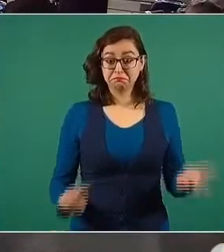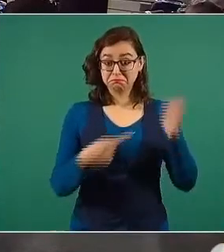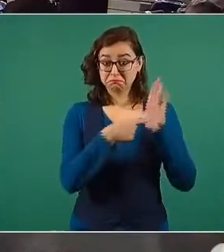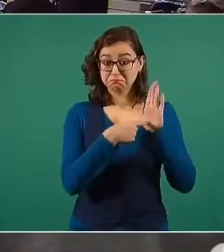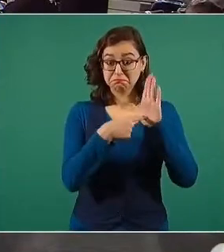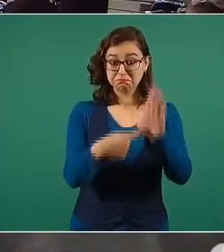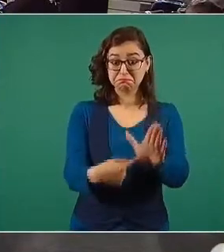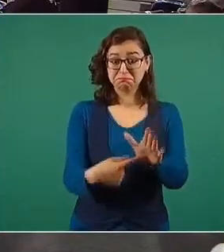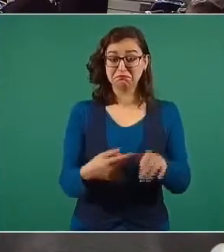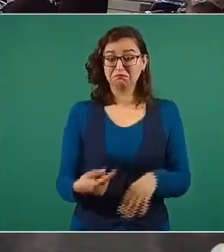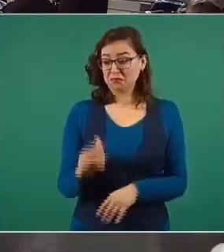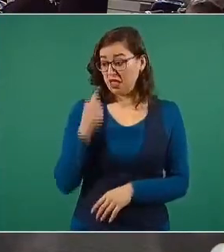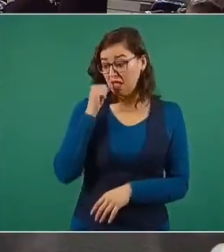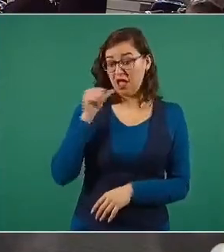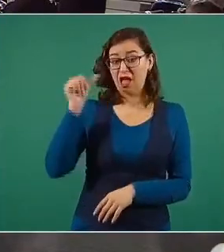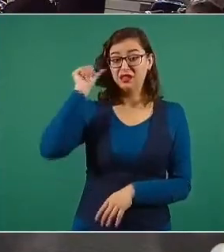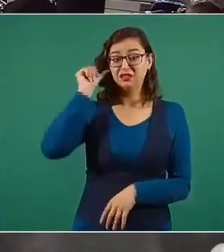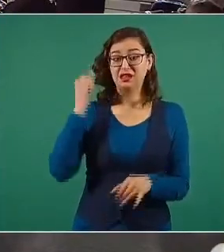de ayer.